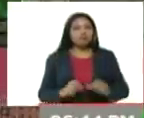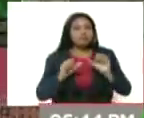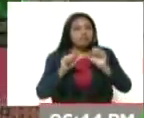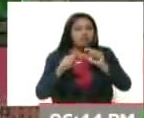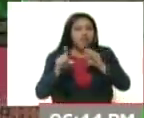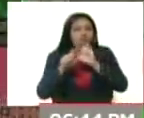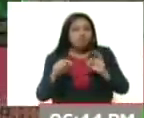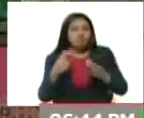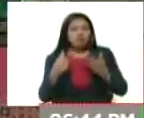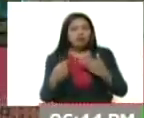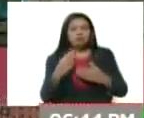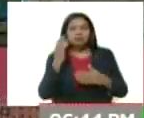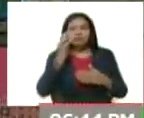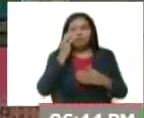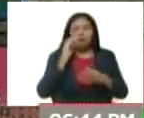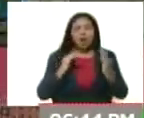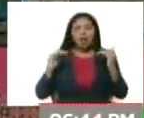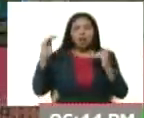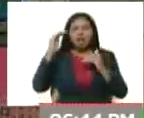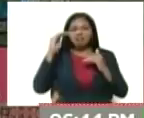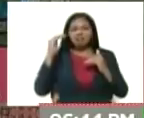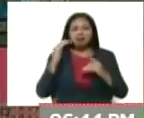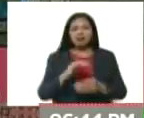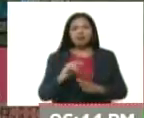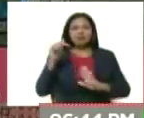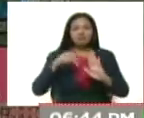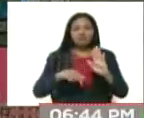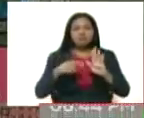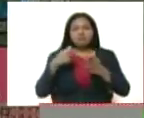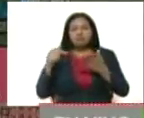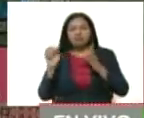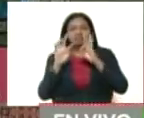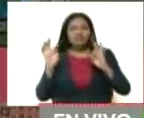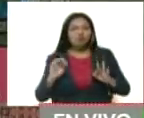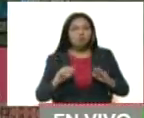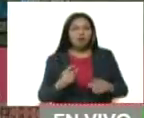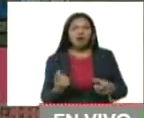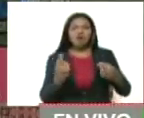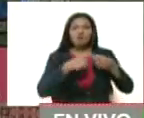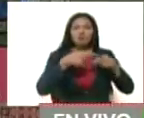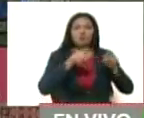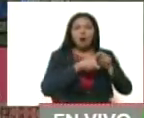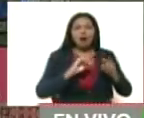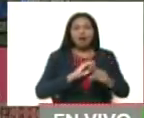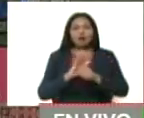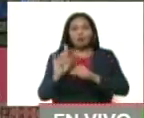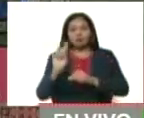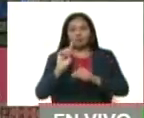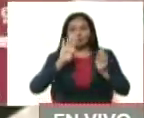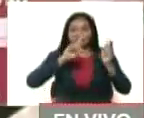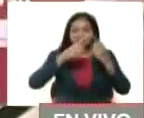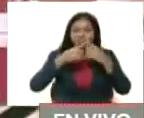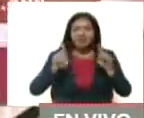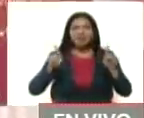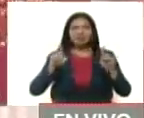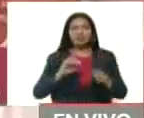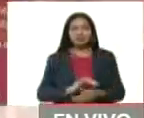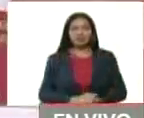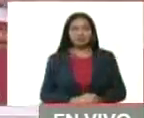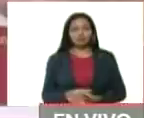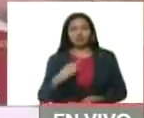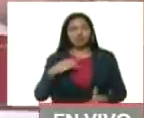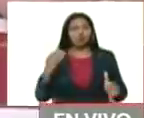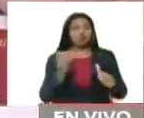habiendo infecciones respiratorias altas, infecciones respiratorias bajas, no relacionadas con el COVID-19. Por eso es que